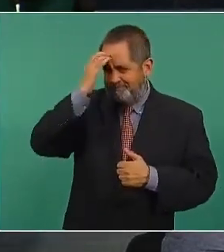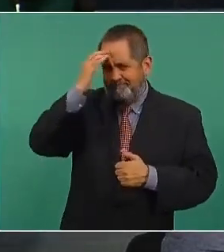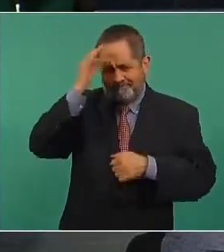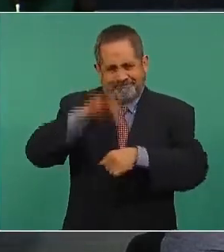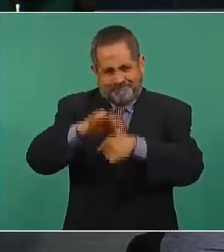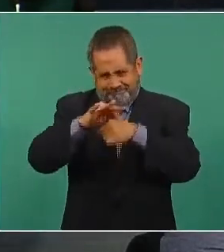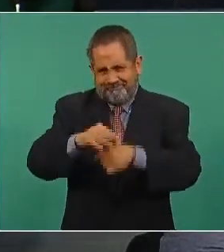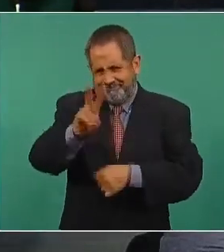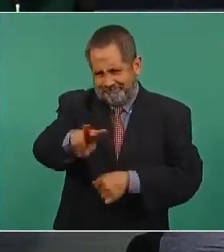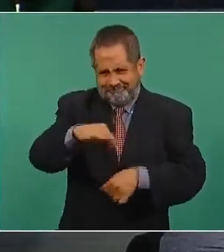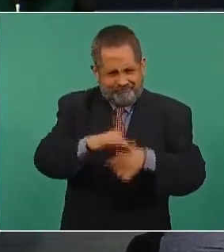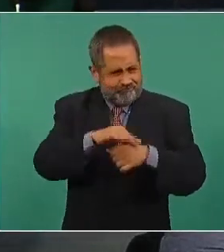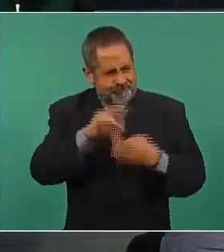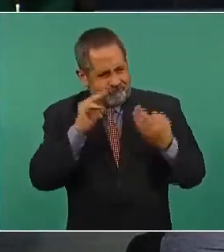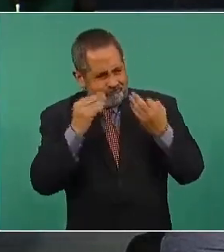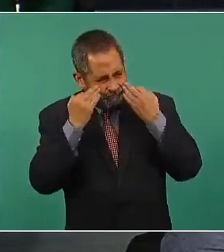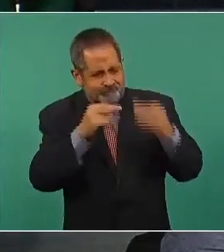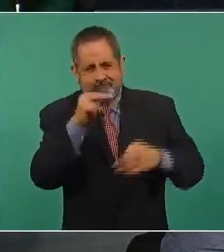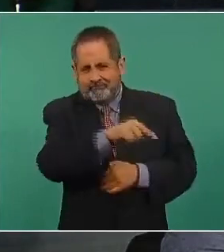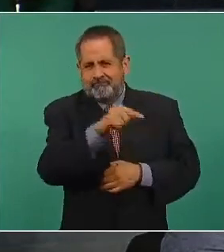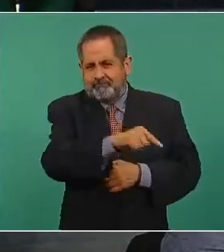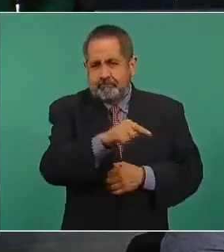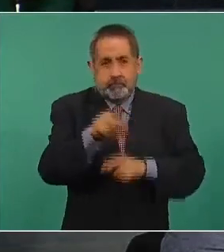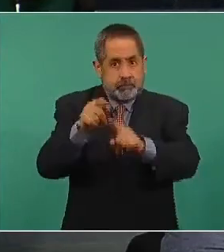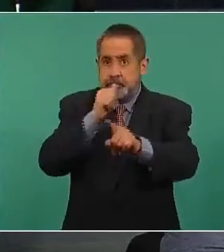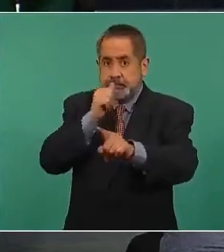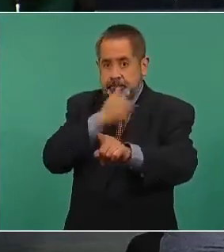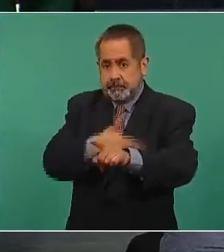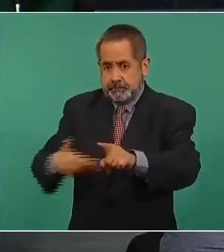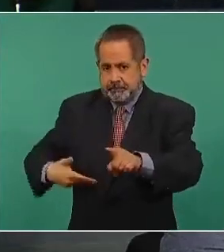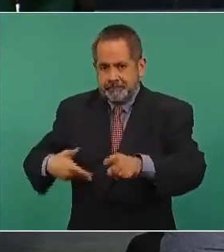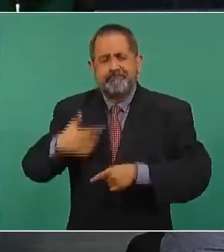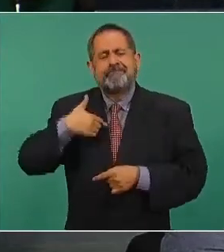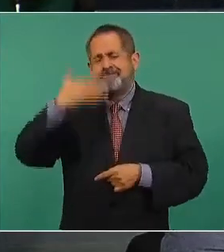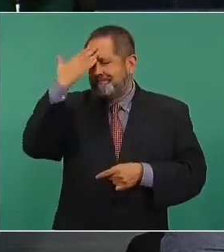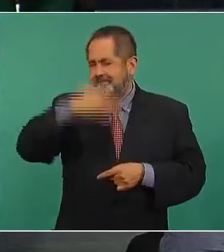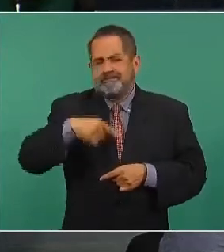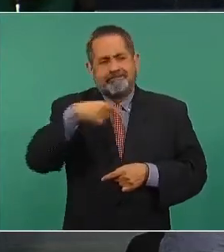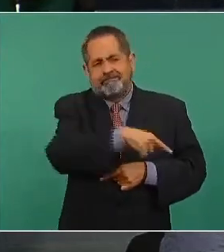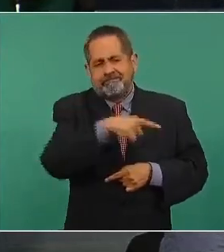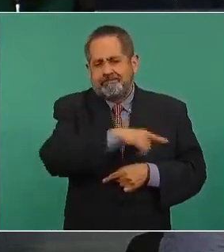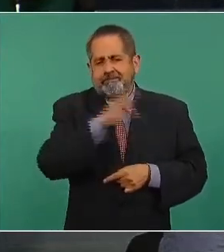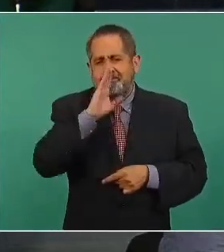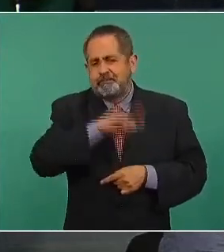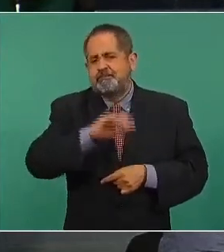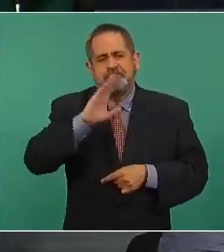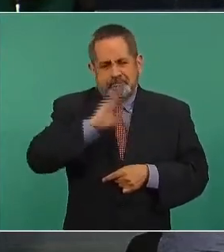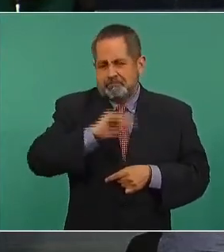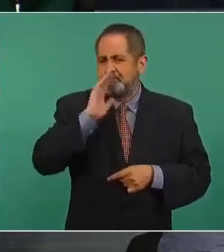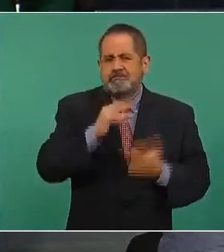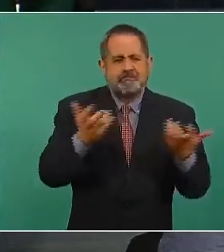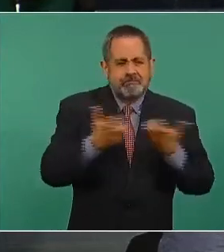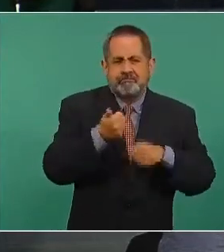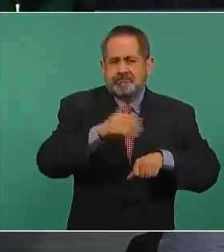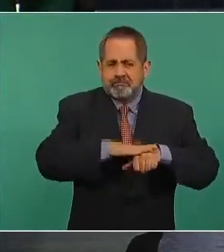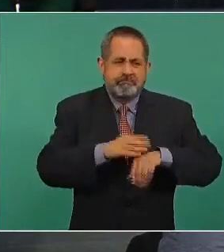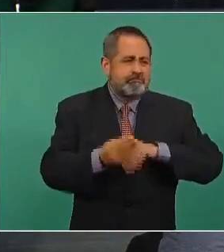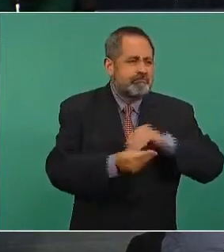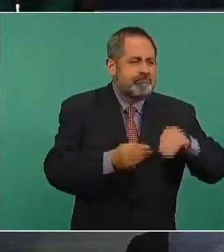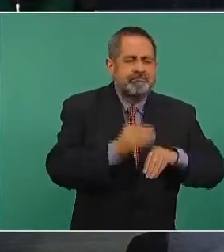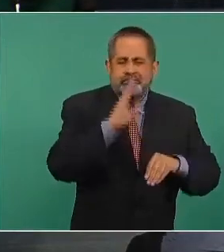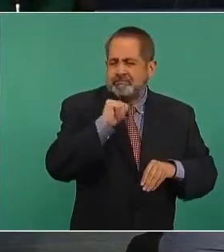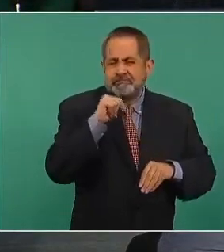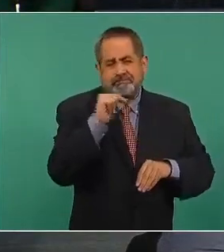lo personal, antes de que llegara usted, pues ya sabíamos de estos malos manejos que tiene esta